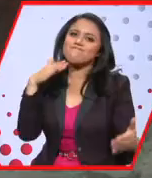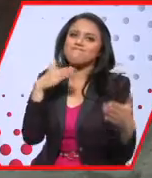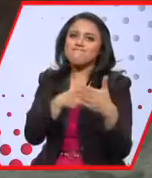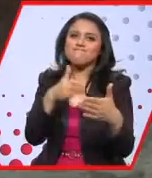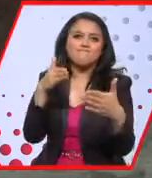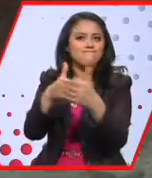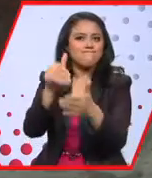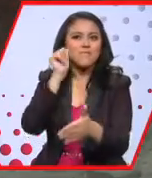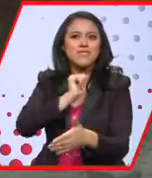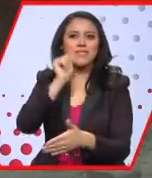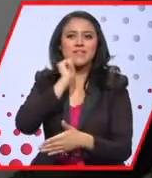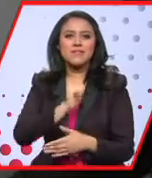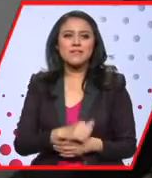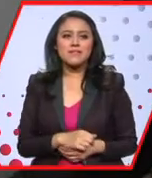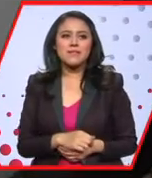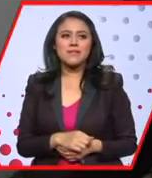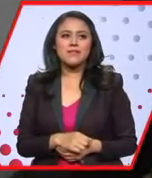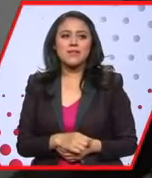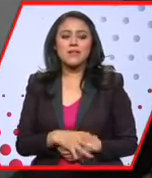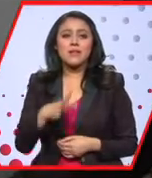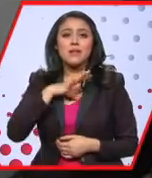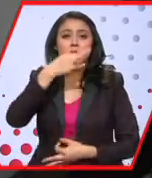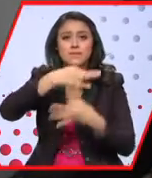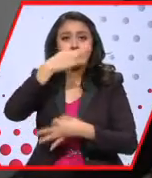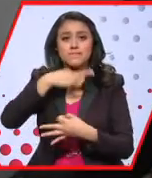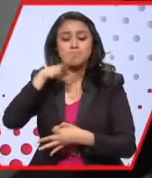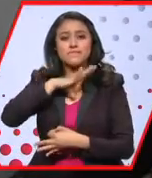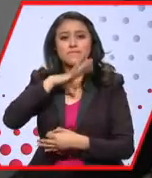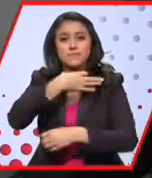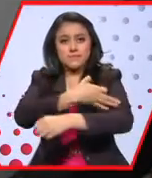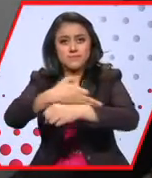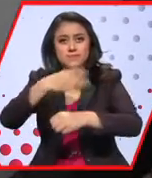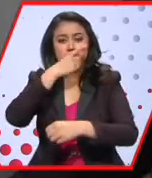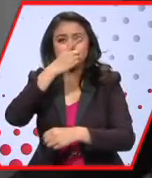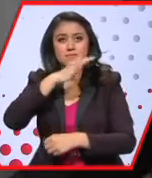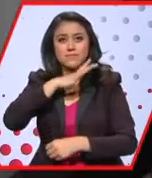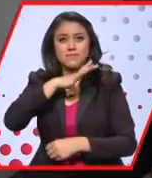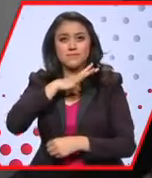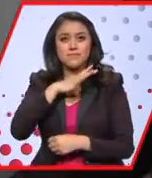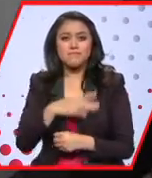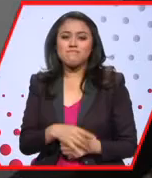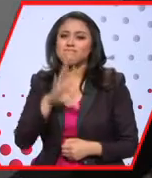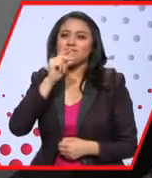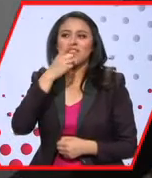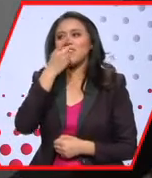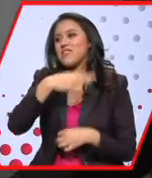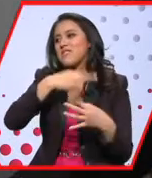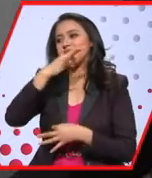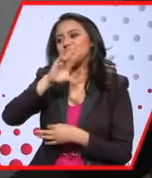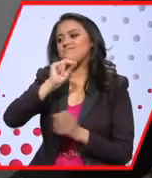manera oportuna. El juzgado 33º de lo familiar me tiró abajo ese juicio.